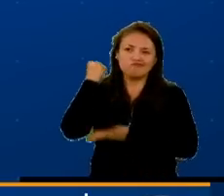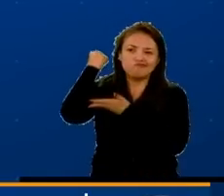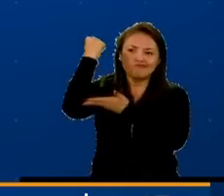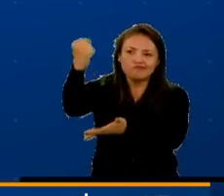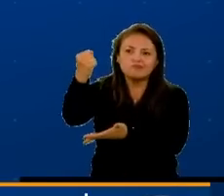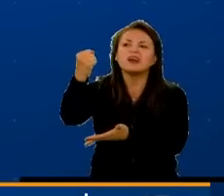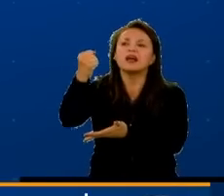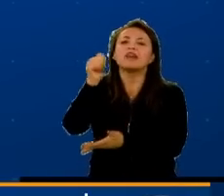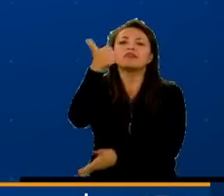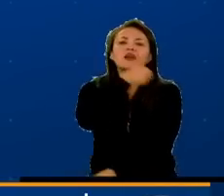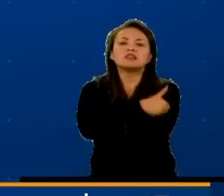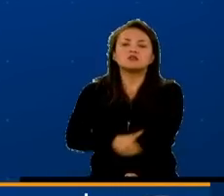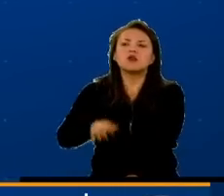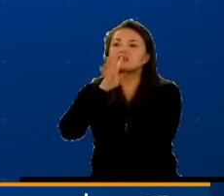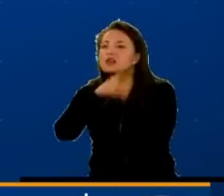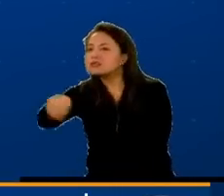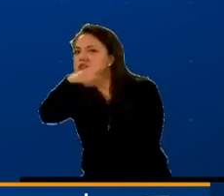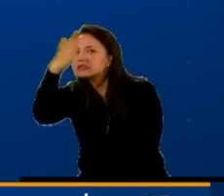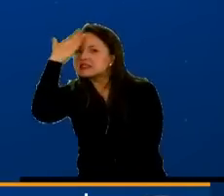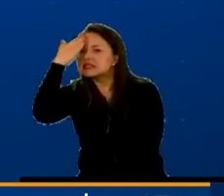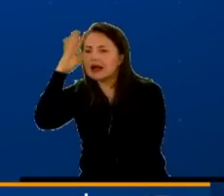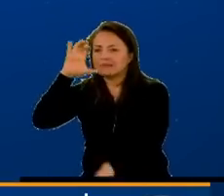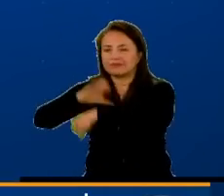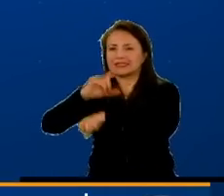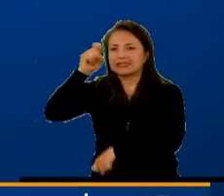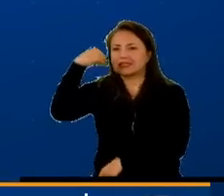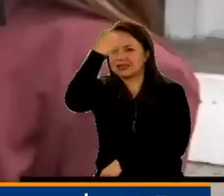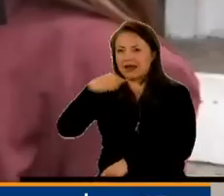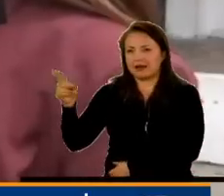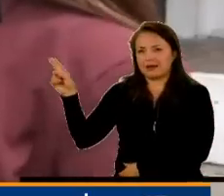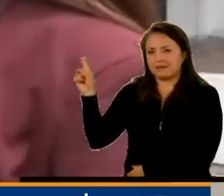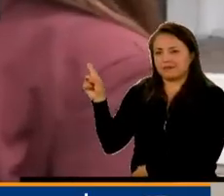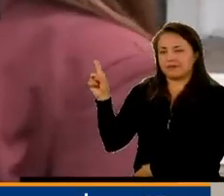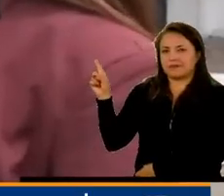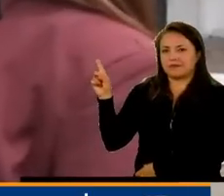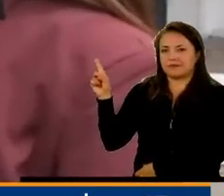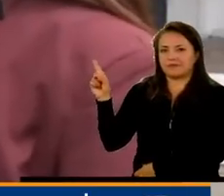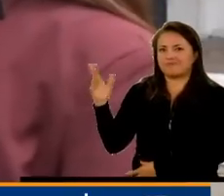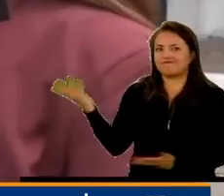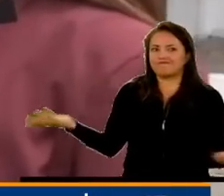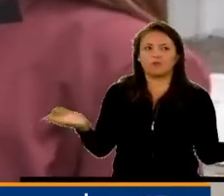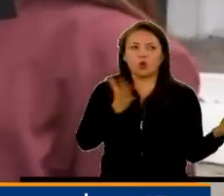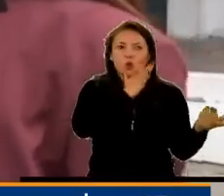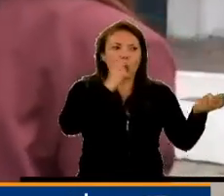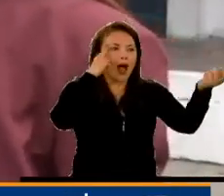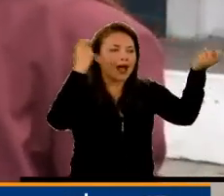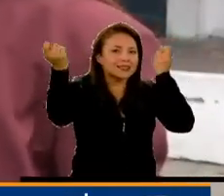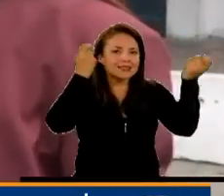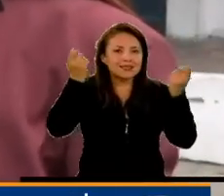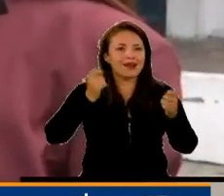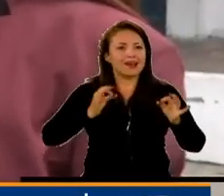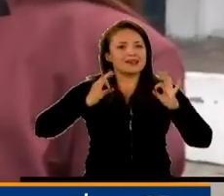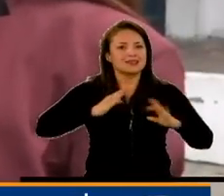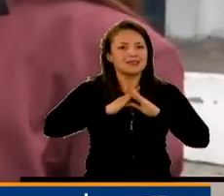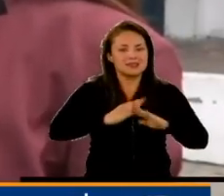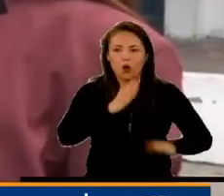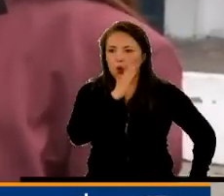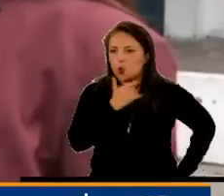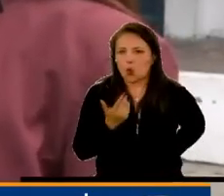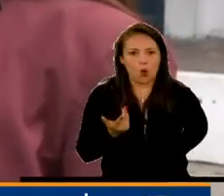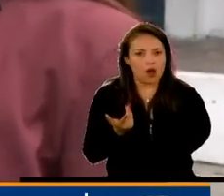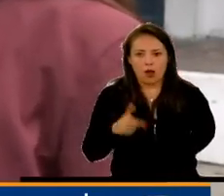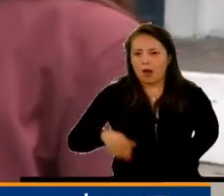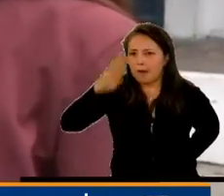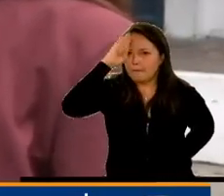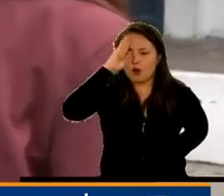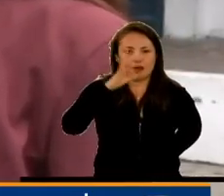de 10 millones de pesos para dar con la captura de este hombre. No hay una estrategia de seguridad real. La policía no la